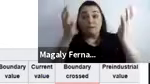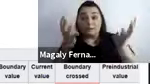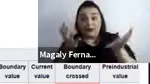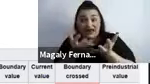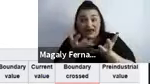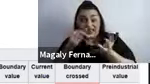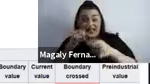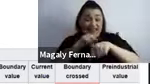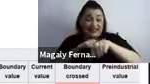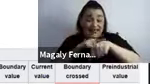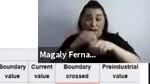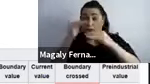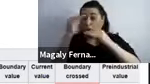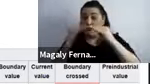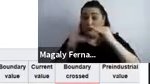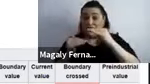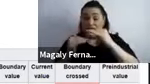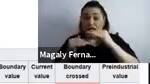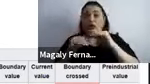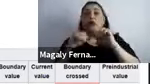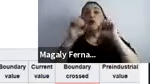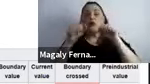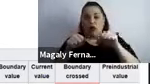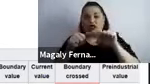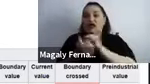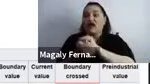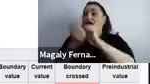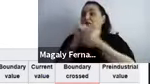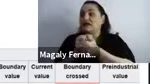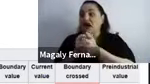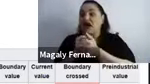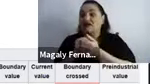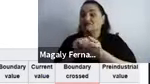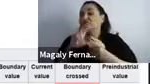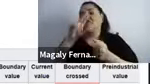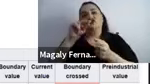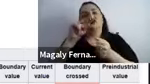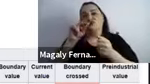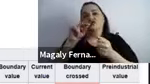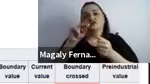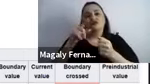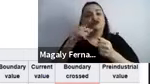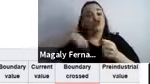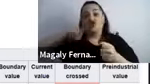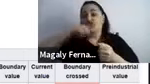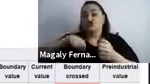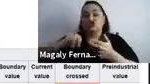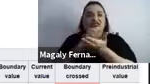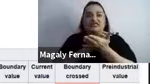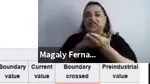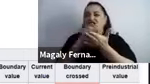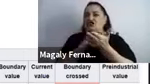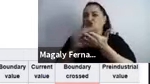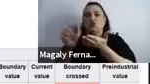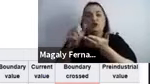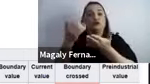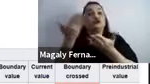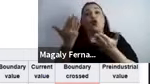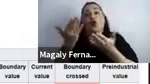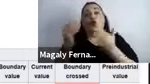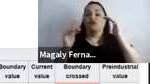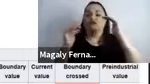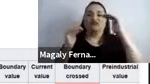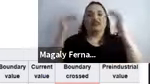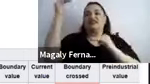tiempo de una generación no los puede restablecer al ritmo en que nosotros los destruimos o los desequilibramos. Y los